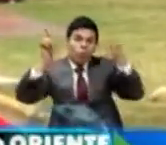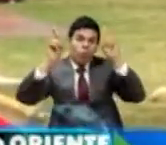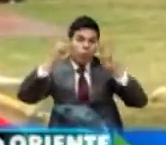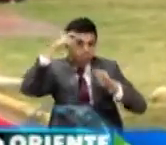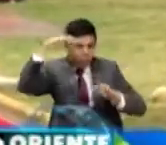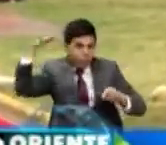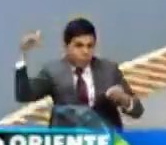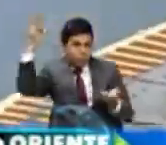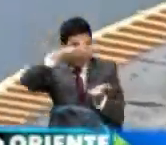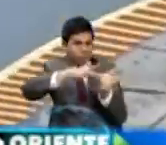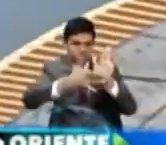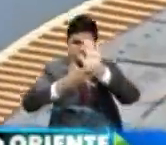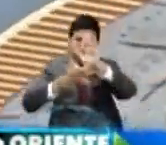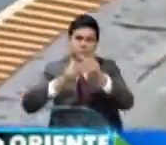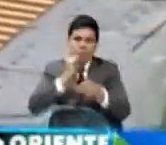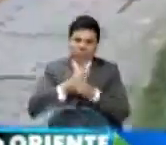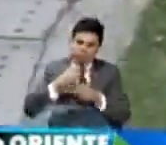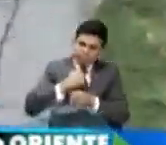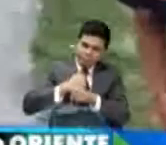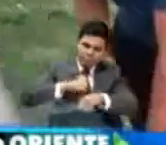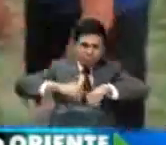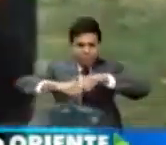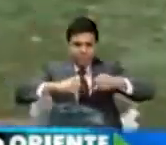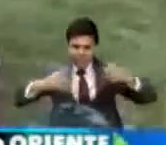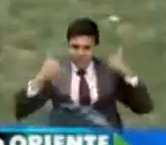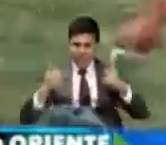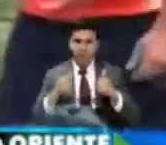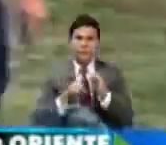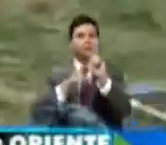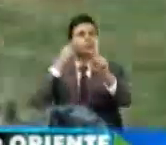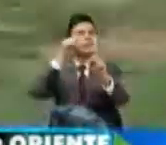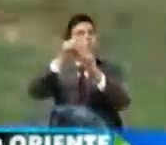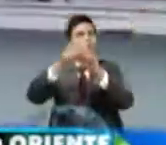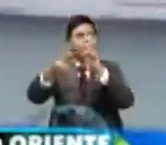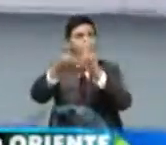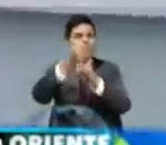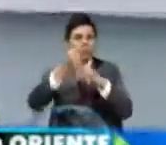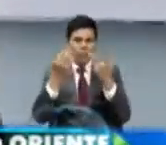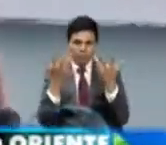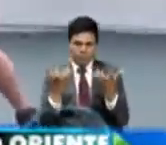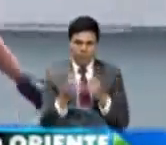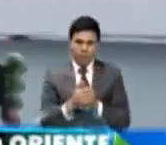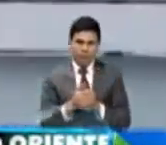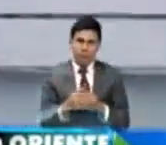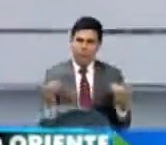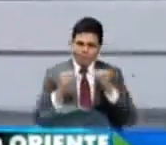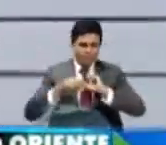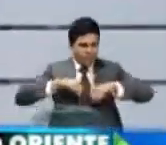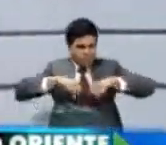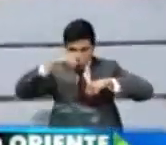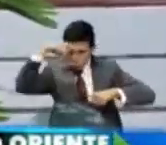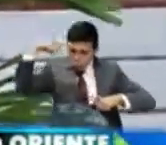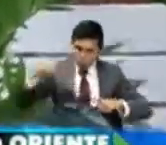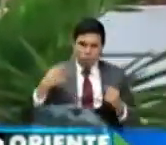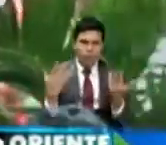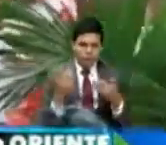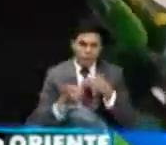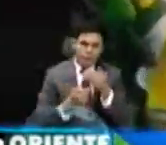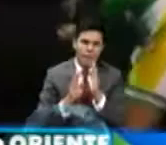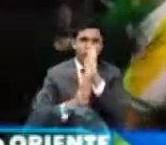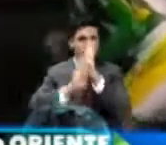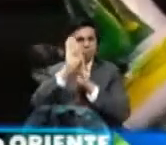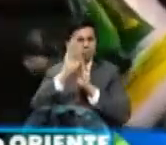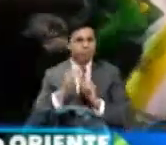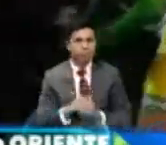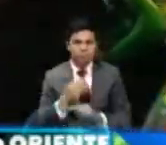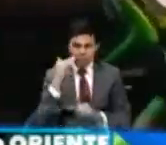demostrarlo y seguir trabajando fuerte, porque la meta este año es poder clasificar y dar lo mejor de nosotros en cada una de las competencias.